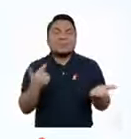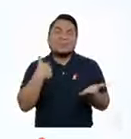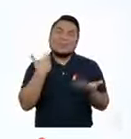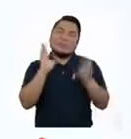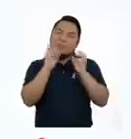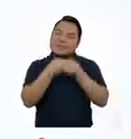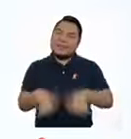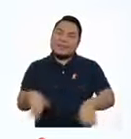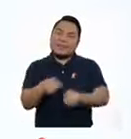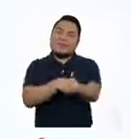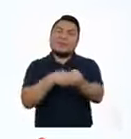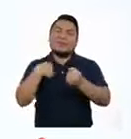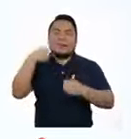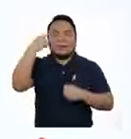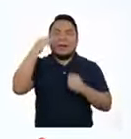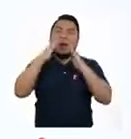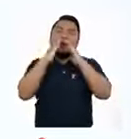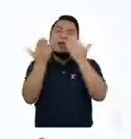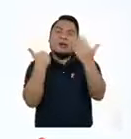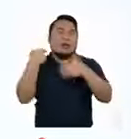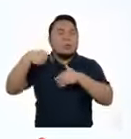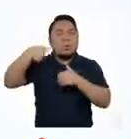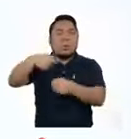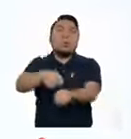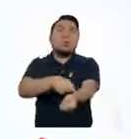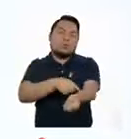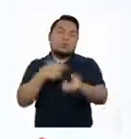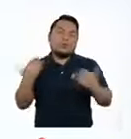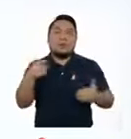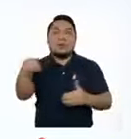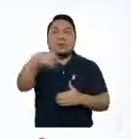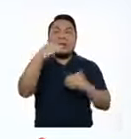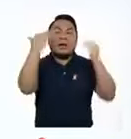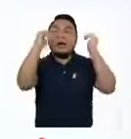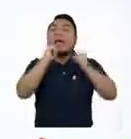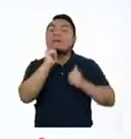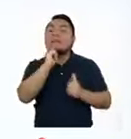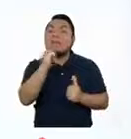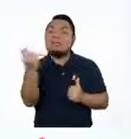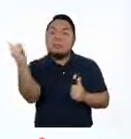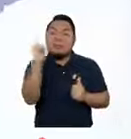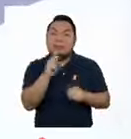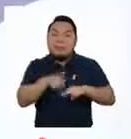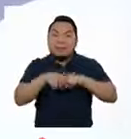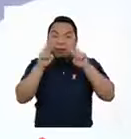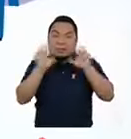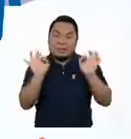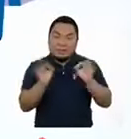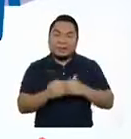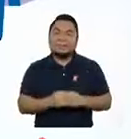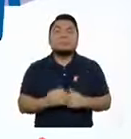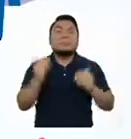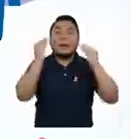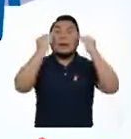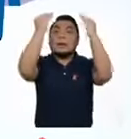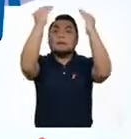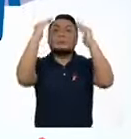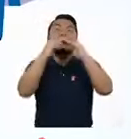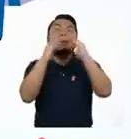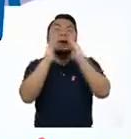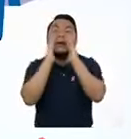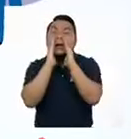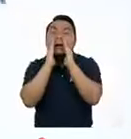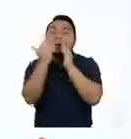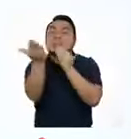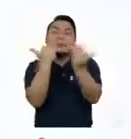perder la costumbre, haré mi llamado de cada mañana para los adultos que aún no se animan a venir. ¡Ah! ¡Adultos de la casa!